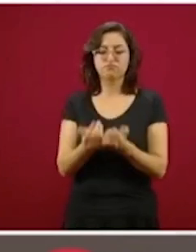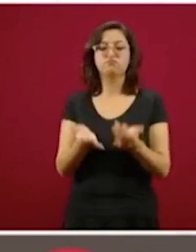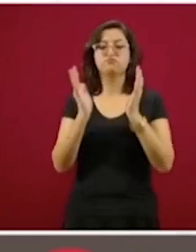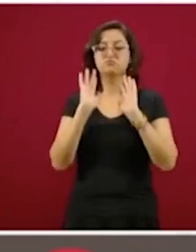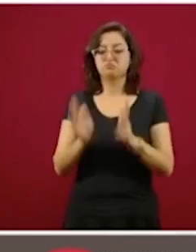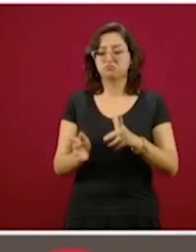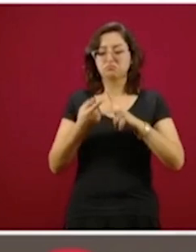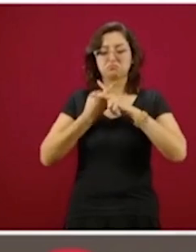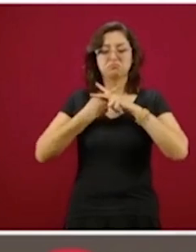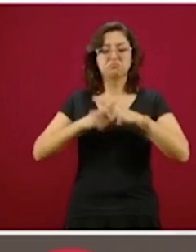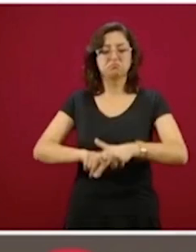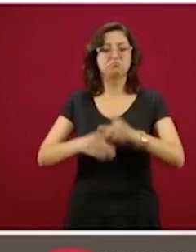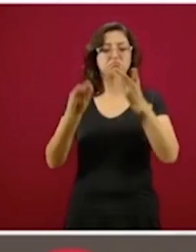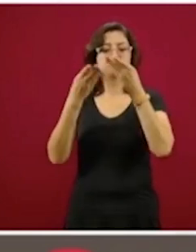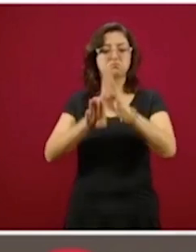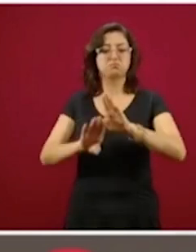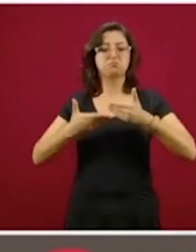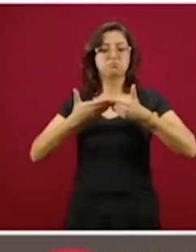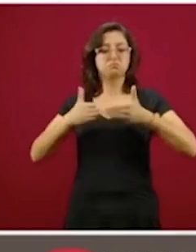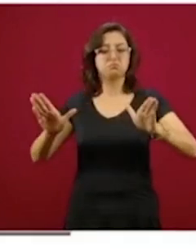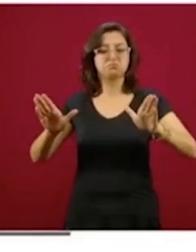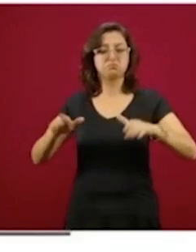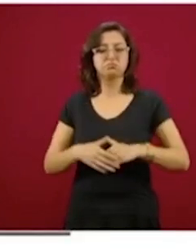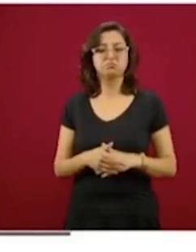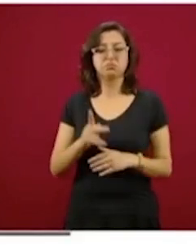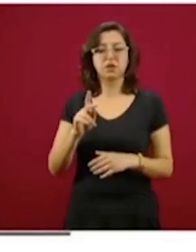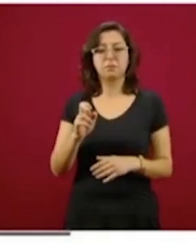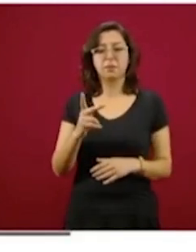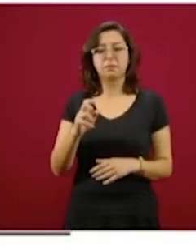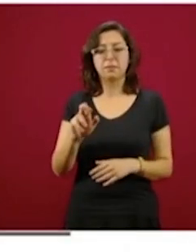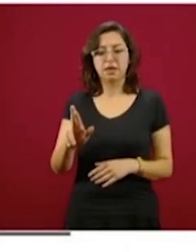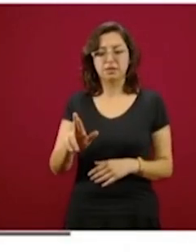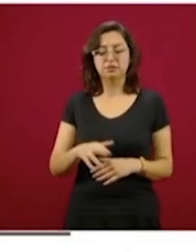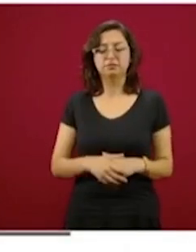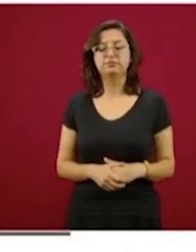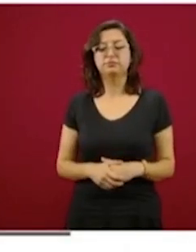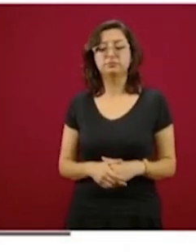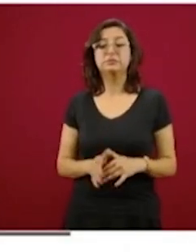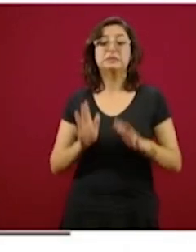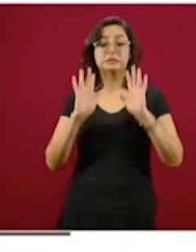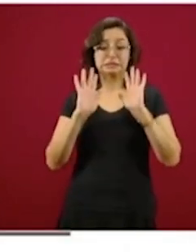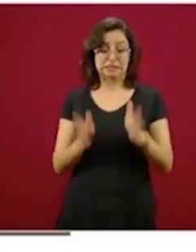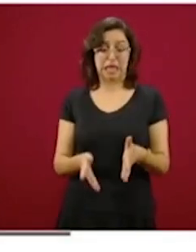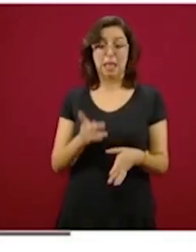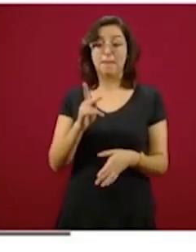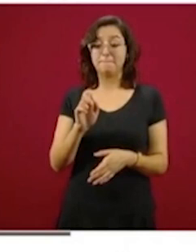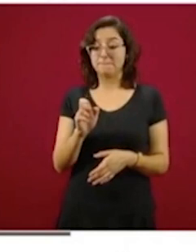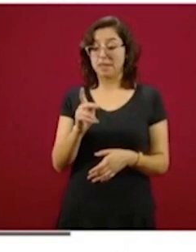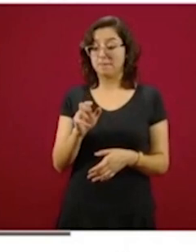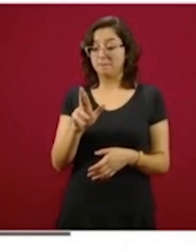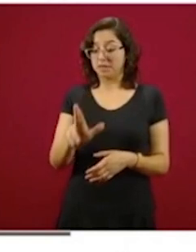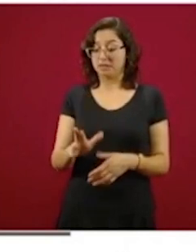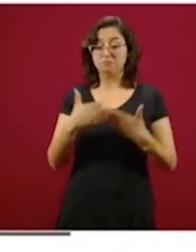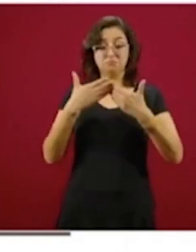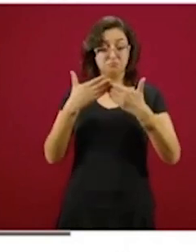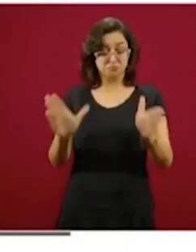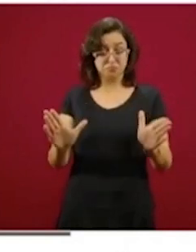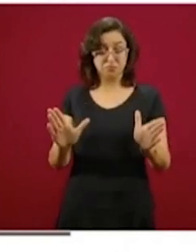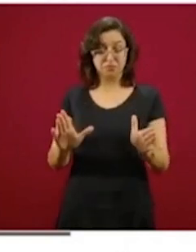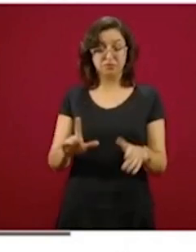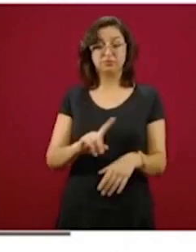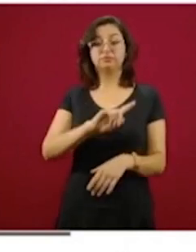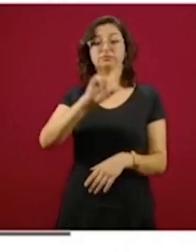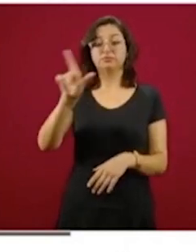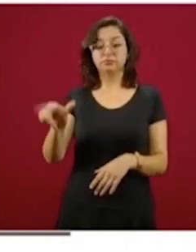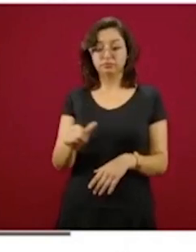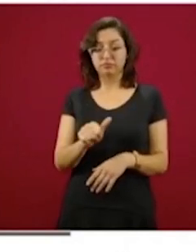activa la aplicación Pepper. Una vez que está activa la aplicación, se van ahí en el punto número